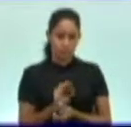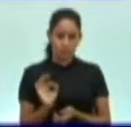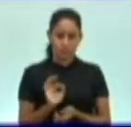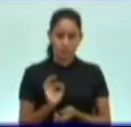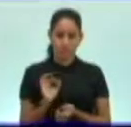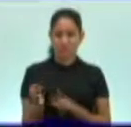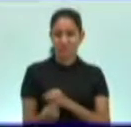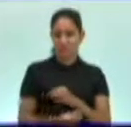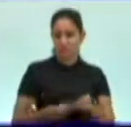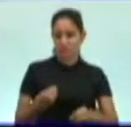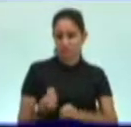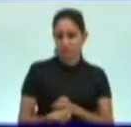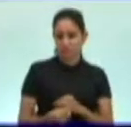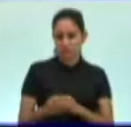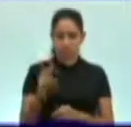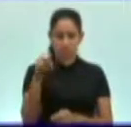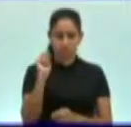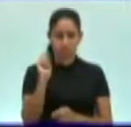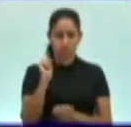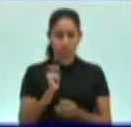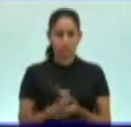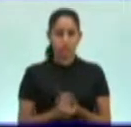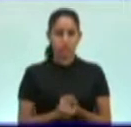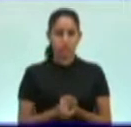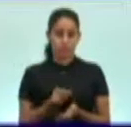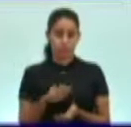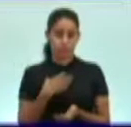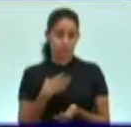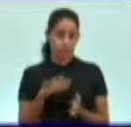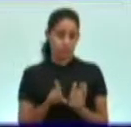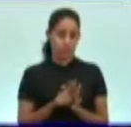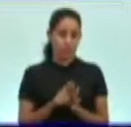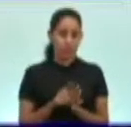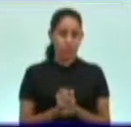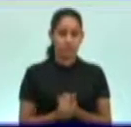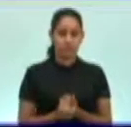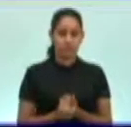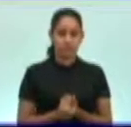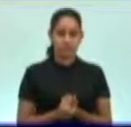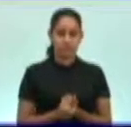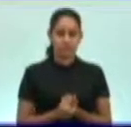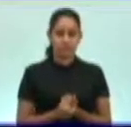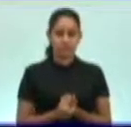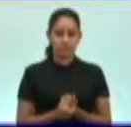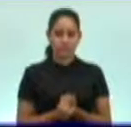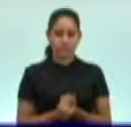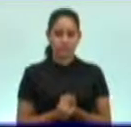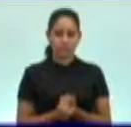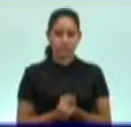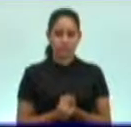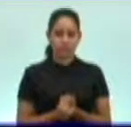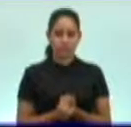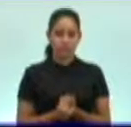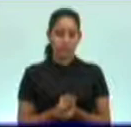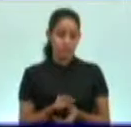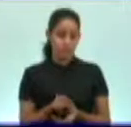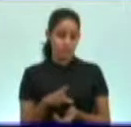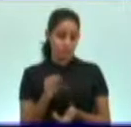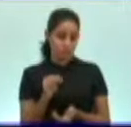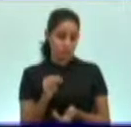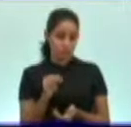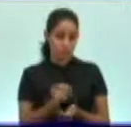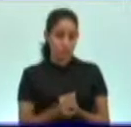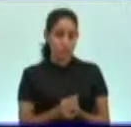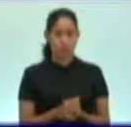decir, lo de nuevo que tiene la ley. Y estamos refiriéndonos entonces,